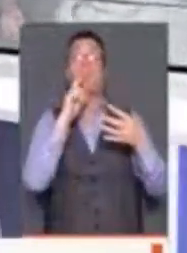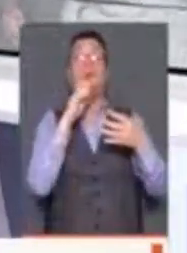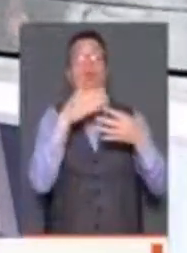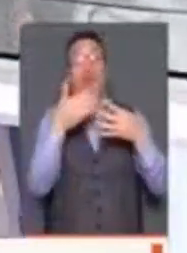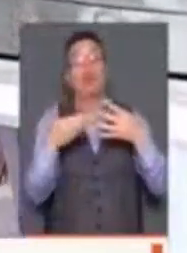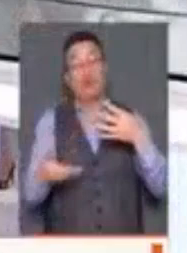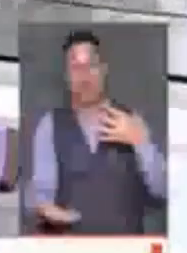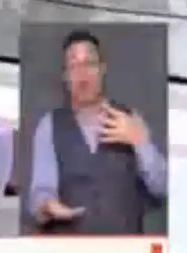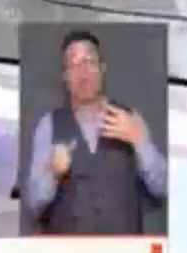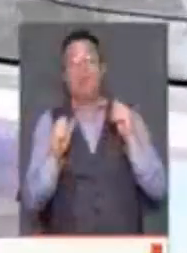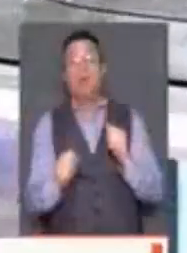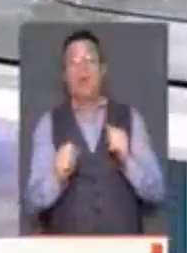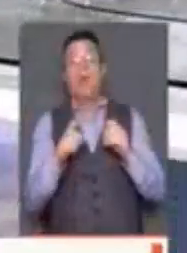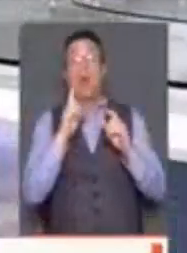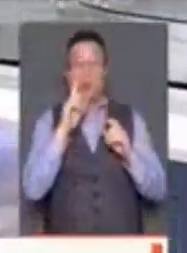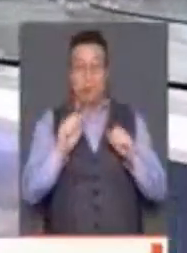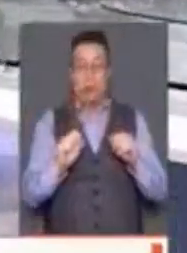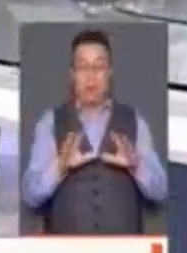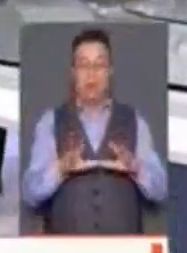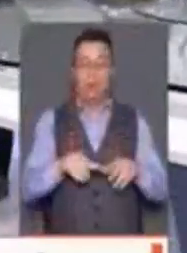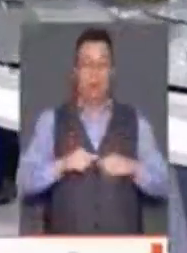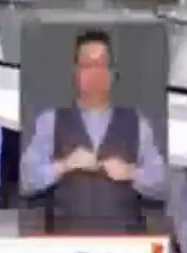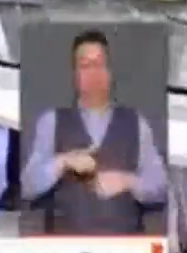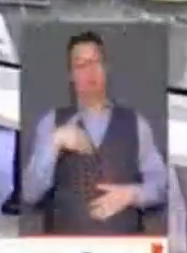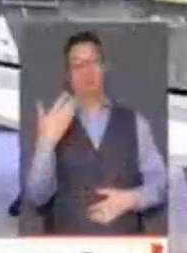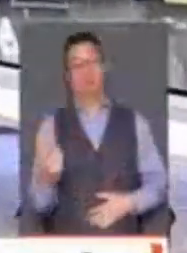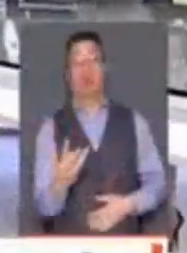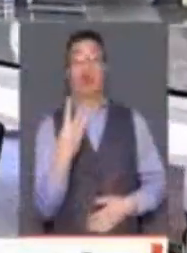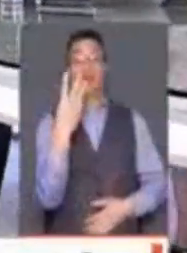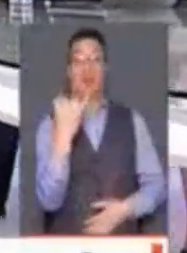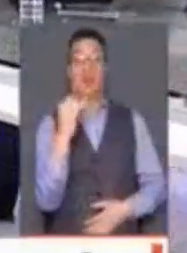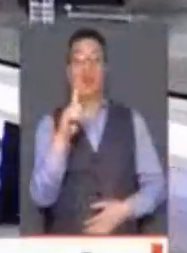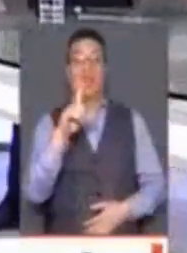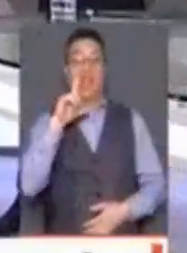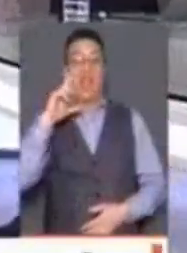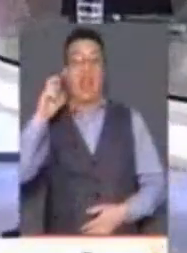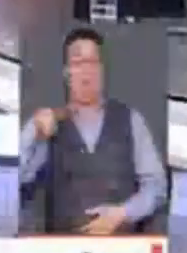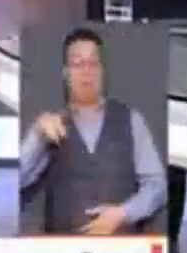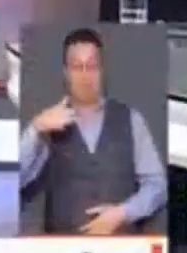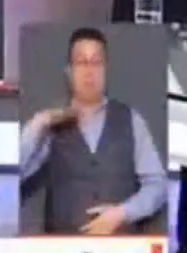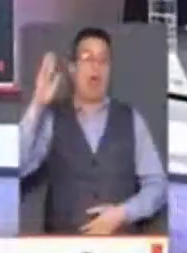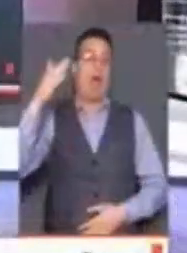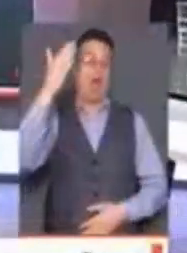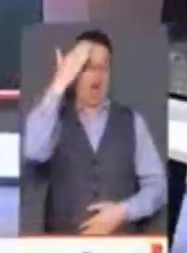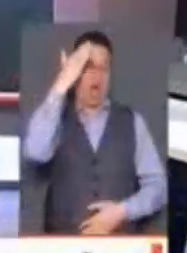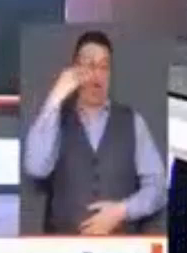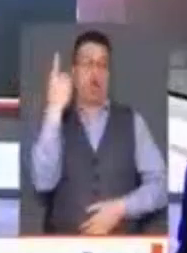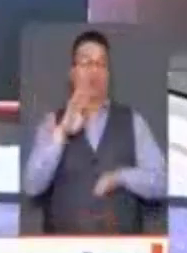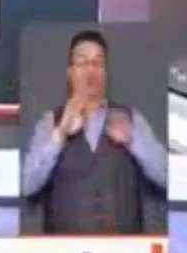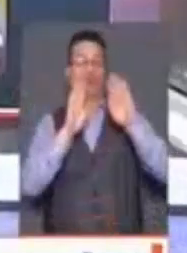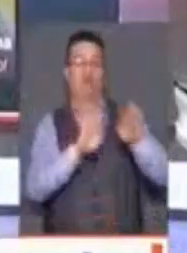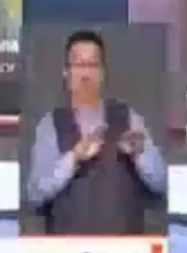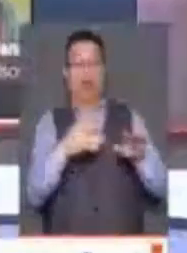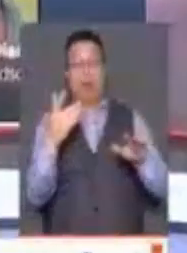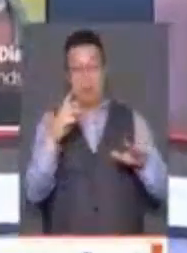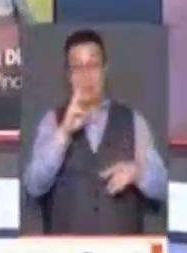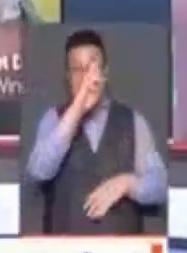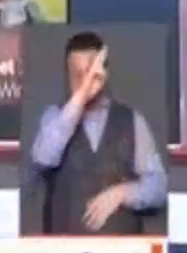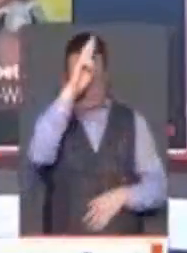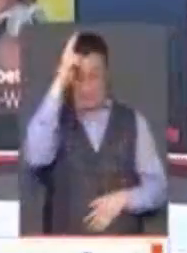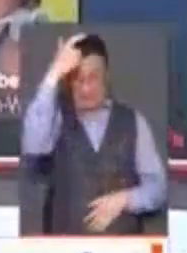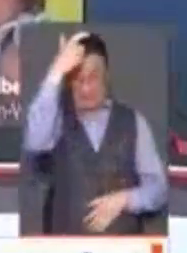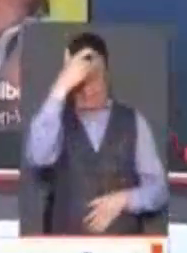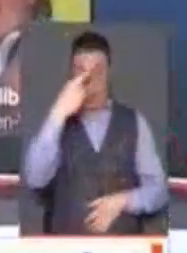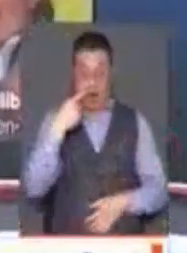incluso abdicar en favor de William por la popularidad que tiene el príncipe, pero lo cierto es que el rey Carlos es hoy